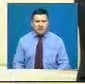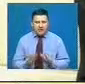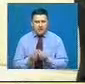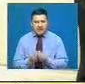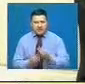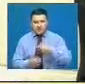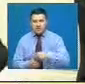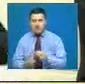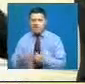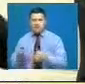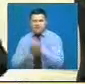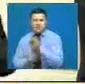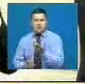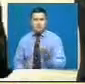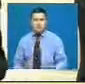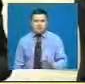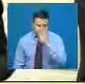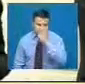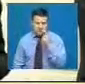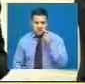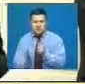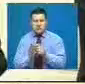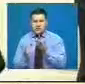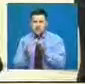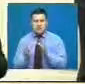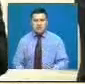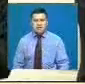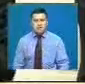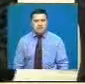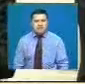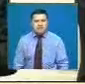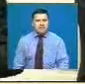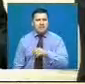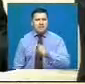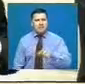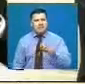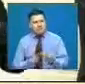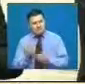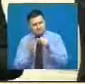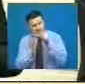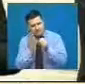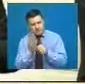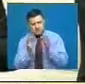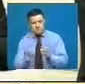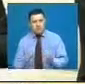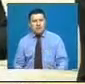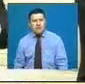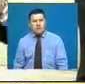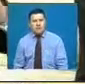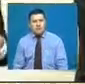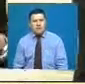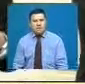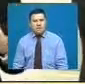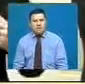momento unos serios obstáculos. Se necesita hacer un programa anticíclico